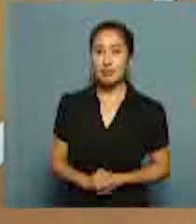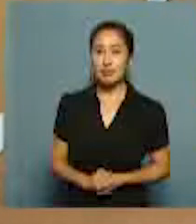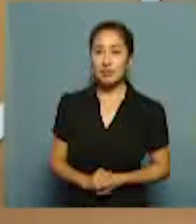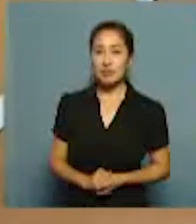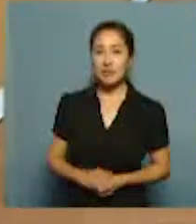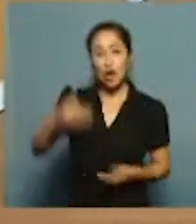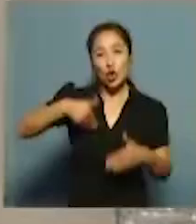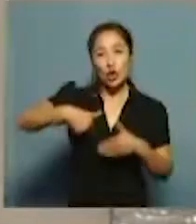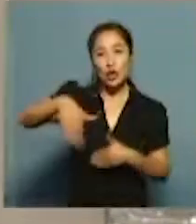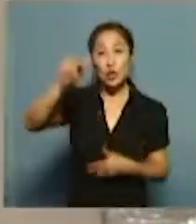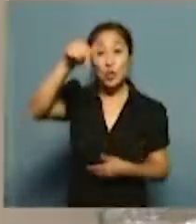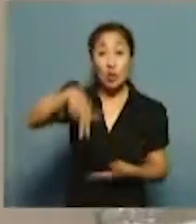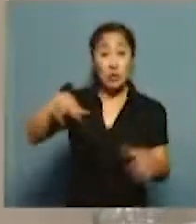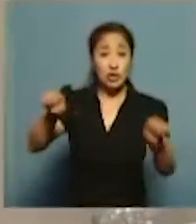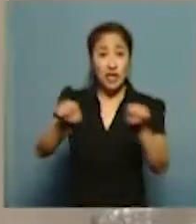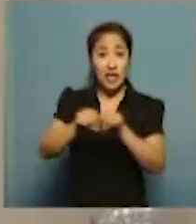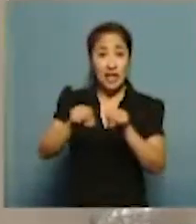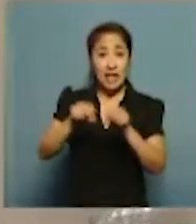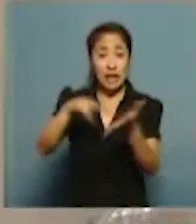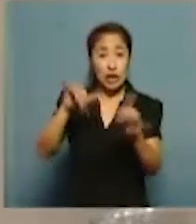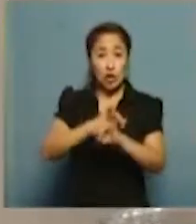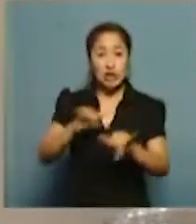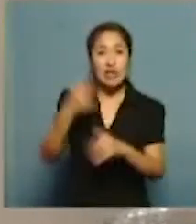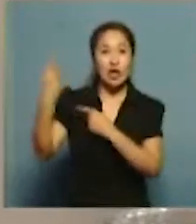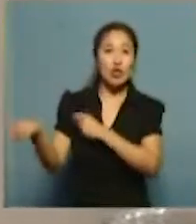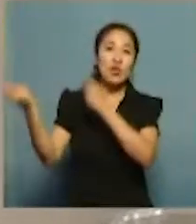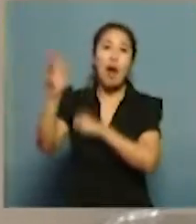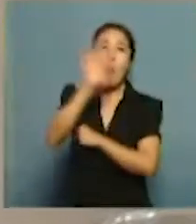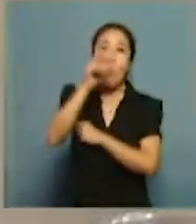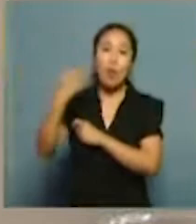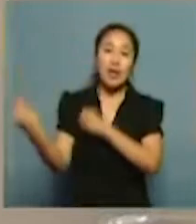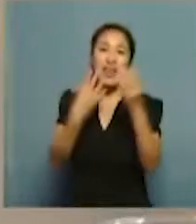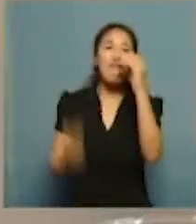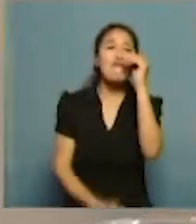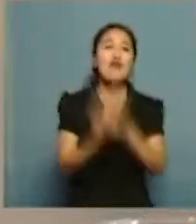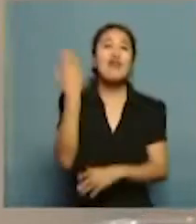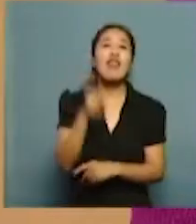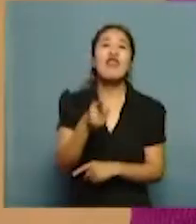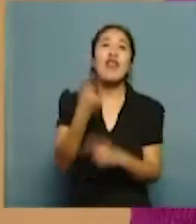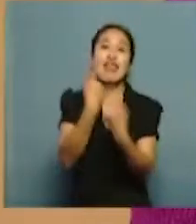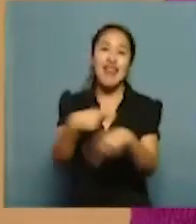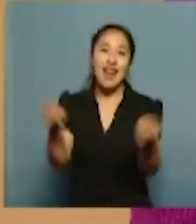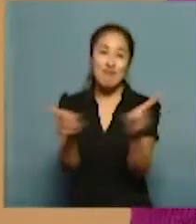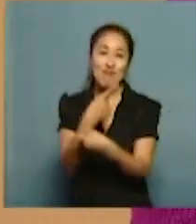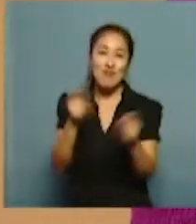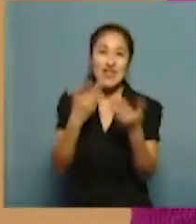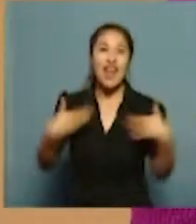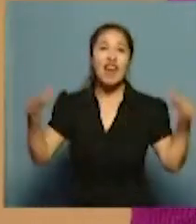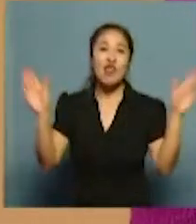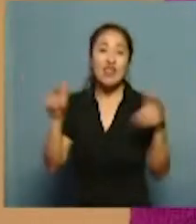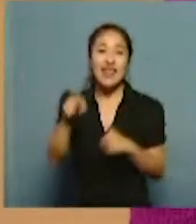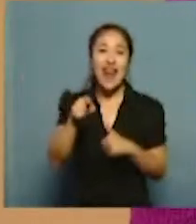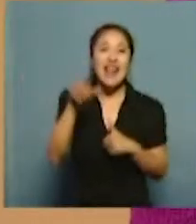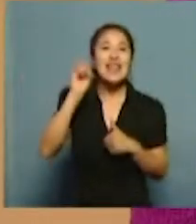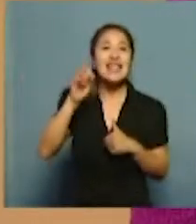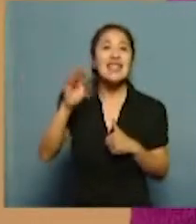seguimos en esta edición de noticias con una invitada que es la fundadora de la orquesta música con alas maría joaquina